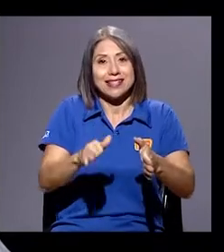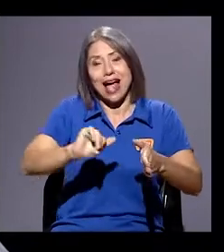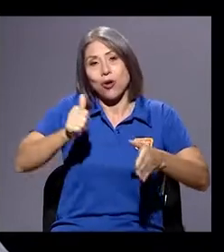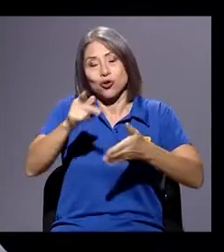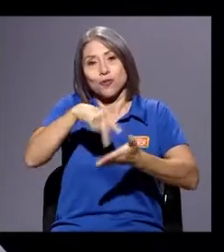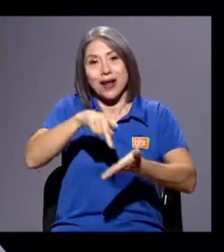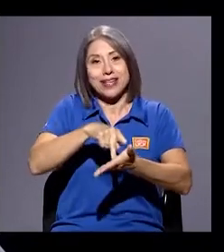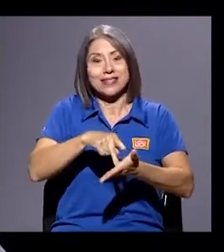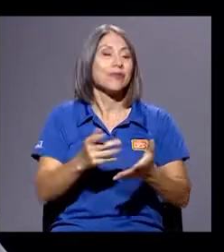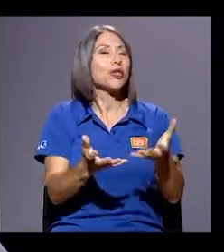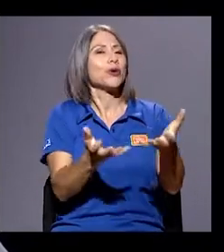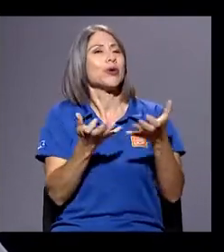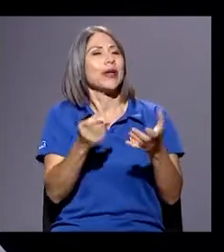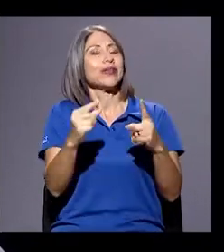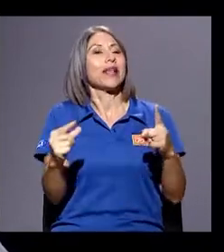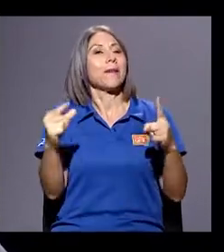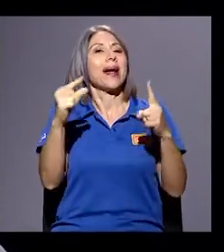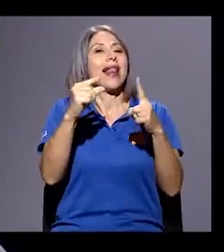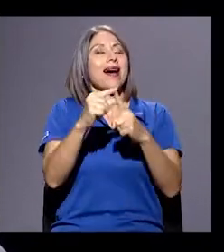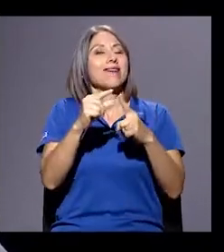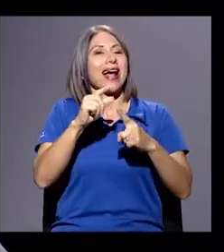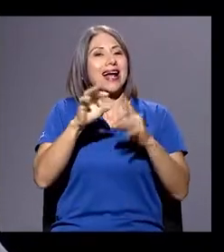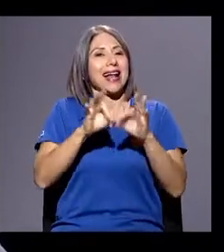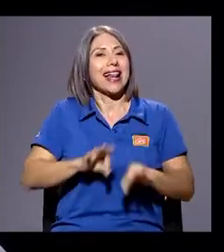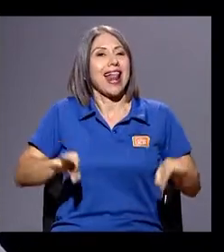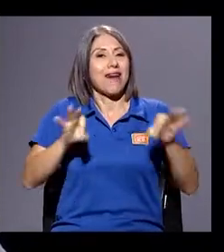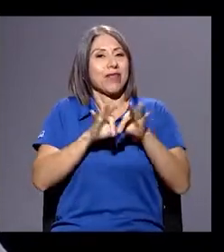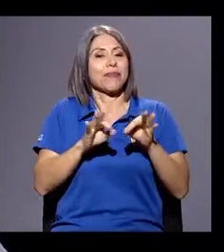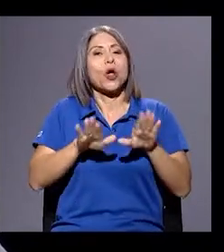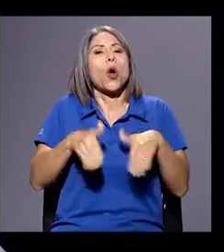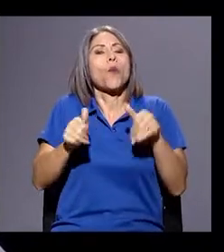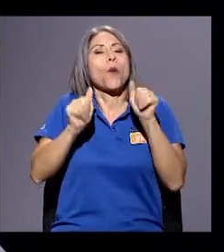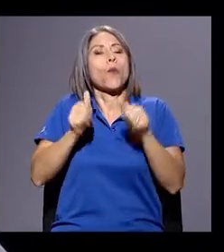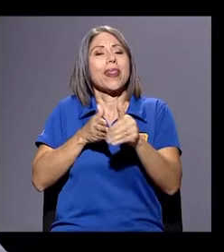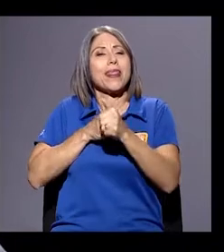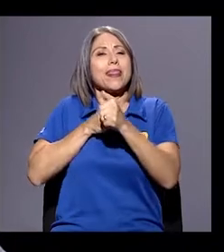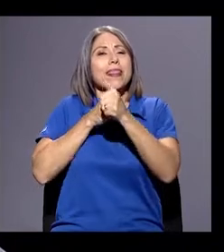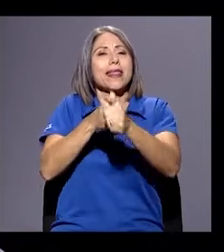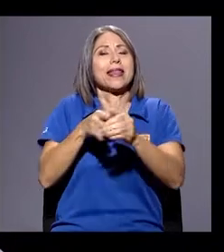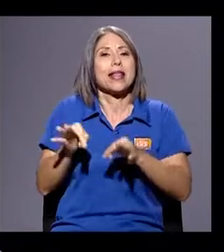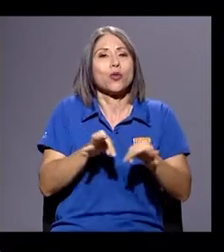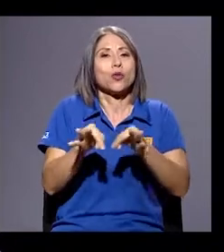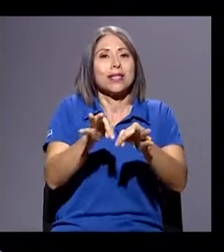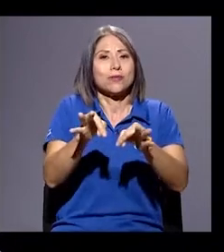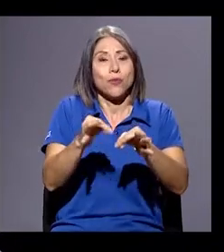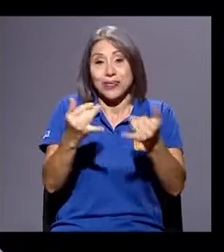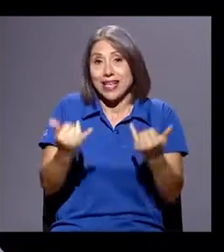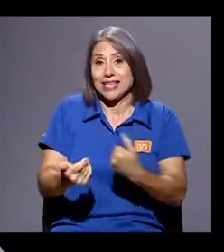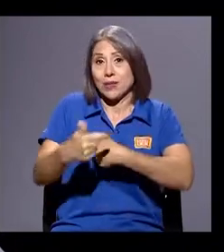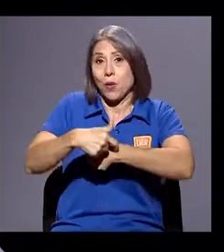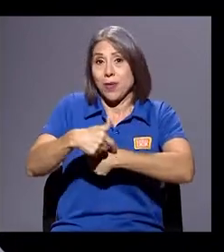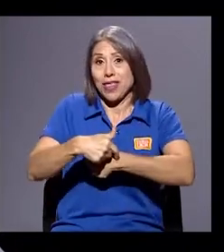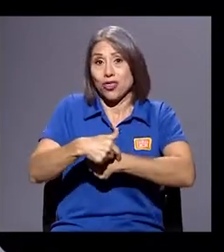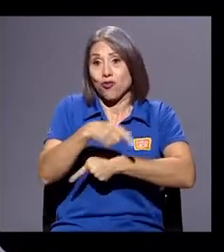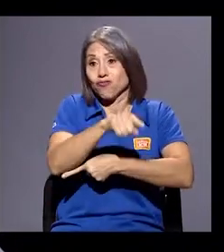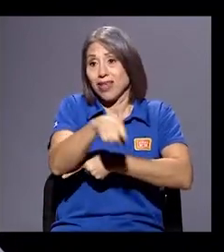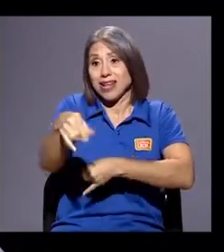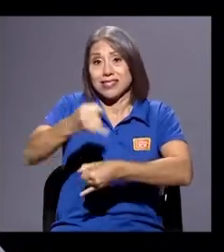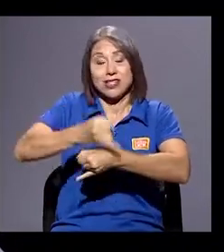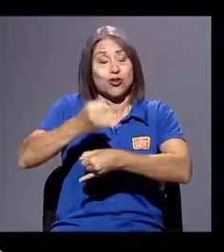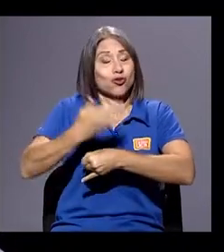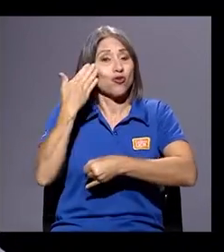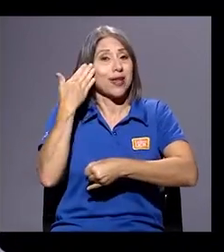palabra clave de cómo redireccionar el turismo en un momento determinado en el que los protagonistas no han sabido leer la realidad